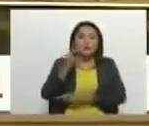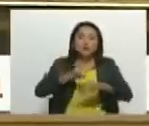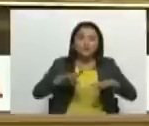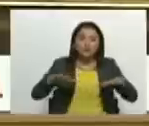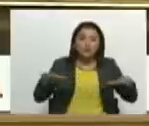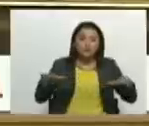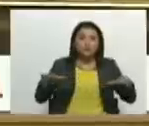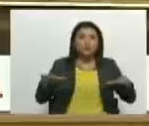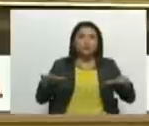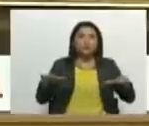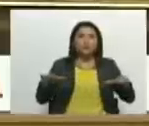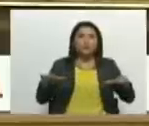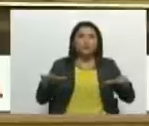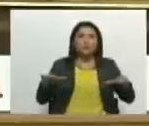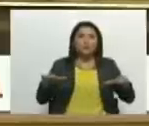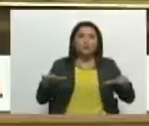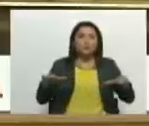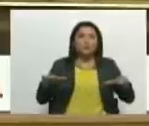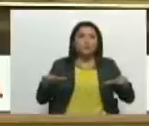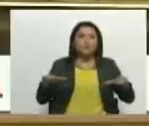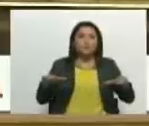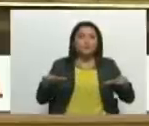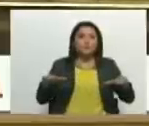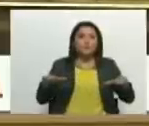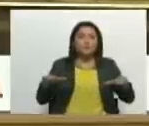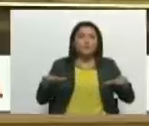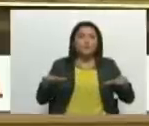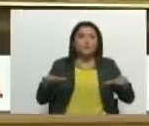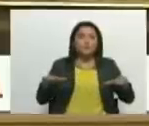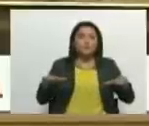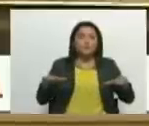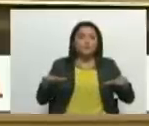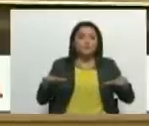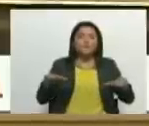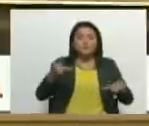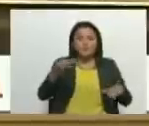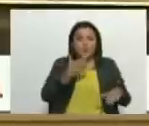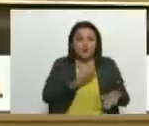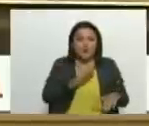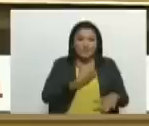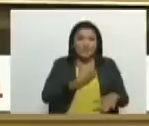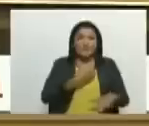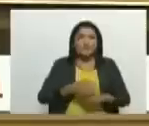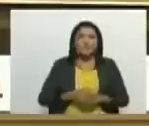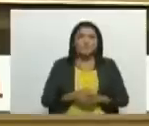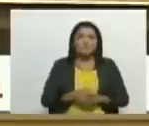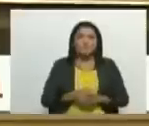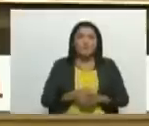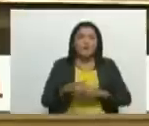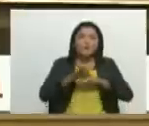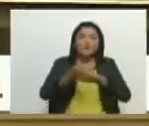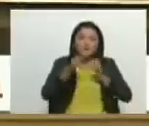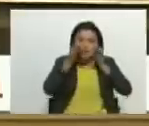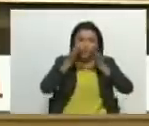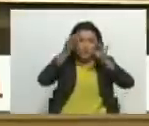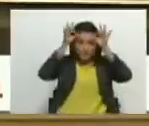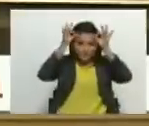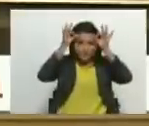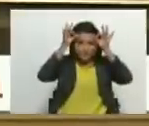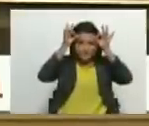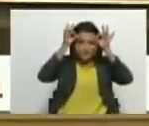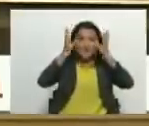autista emitidas por el alcalde Ernesto Paracaima del municipio Simón Rodríguez del